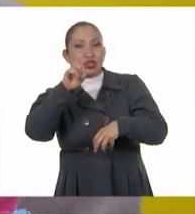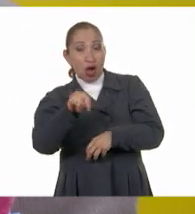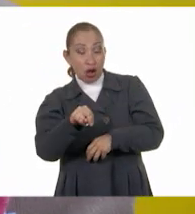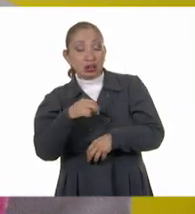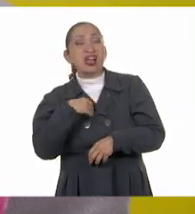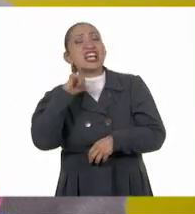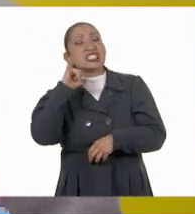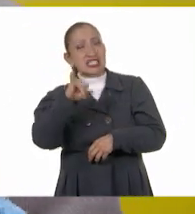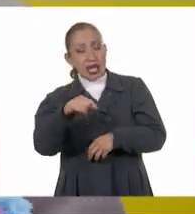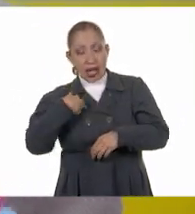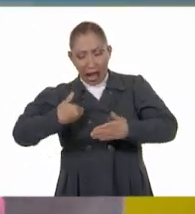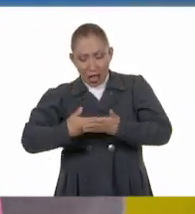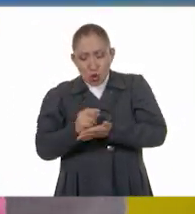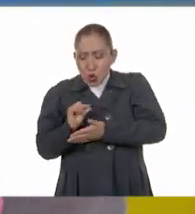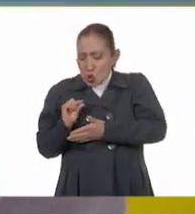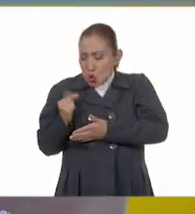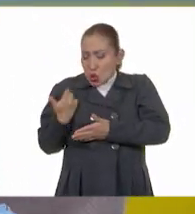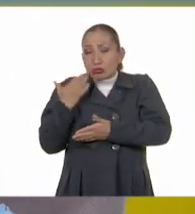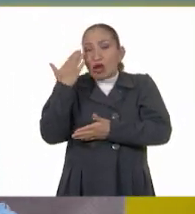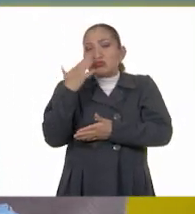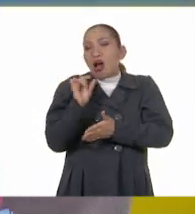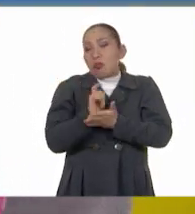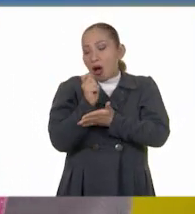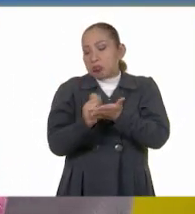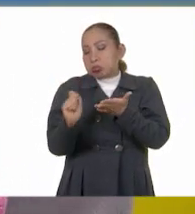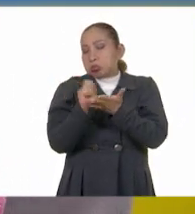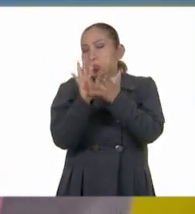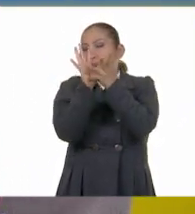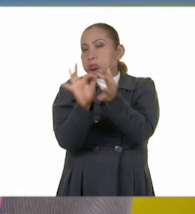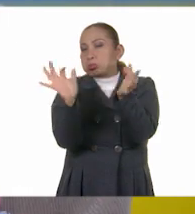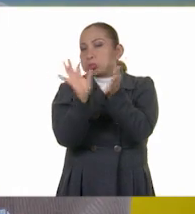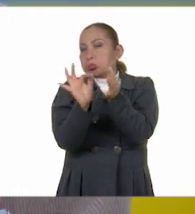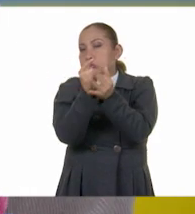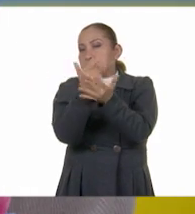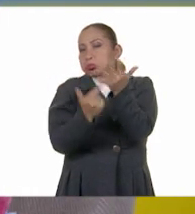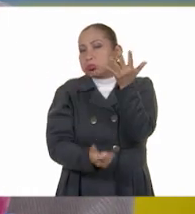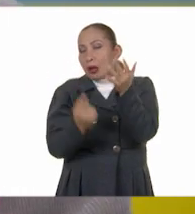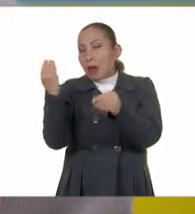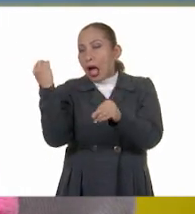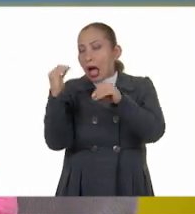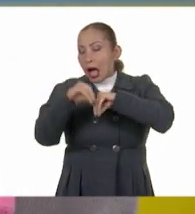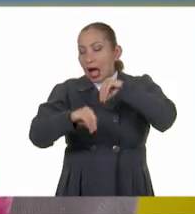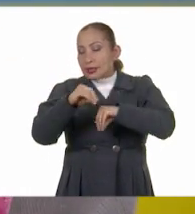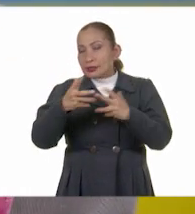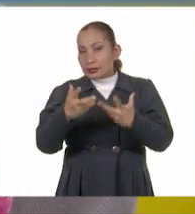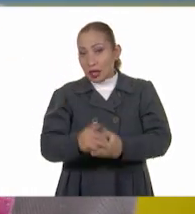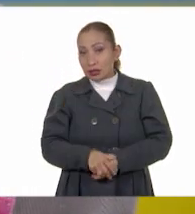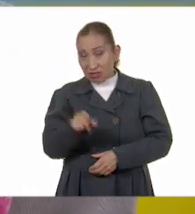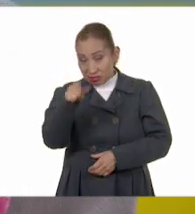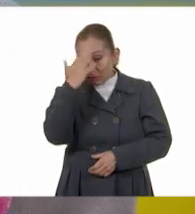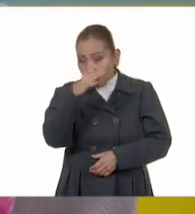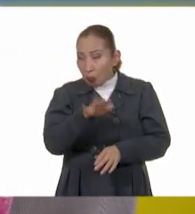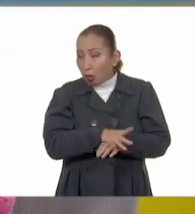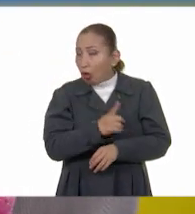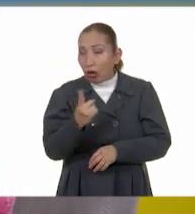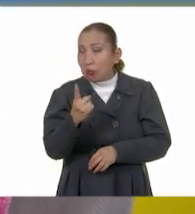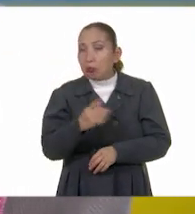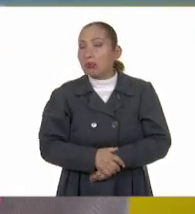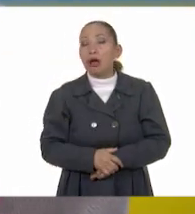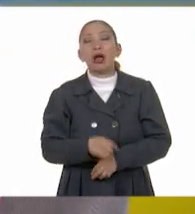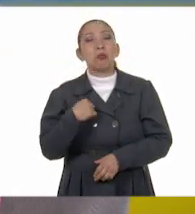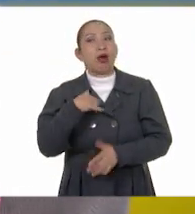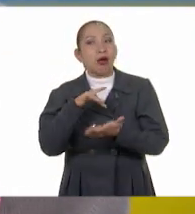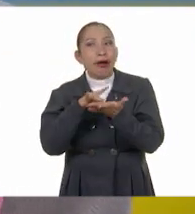aunque acabo de nacer, ya sé cómo se escribe un instructivo. Sí, y sé, ¿saben cómo lo sé? Pues bueno,